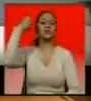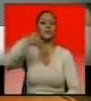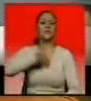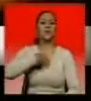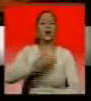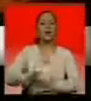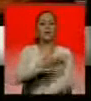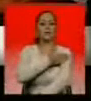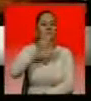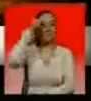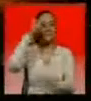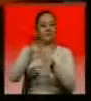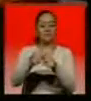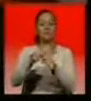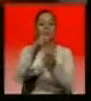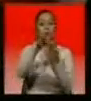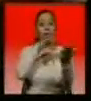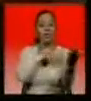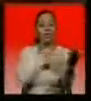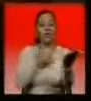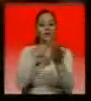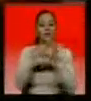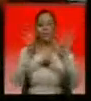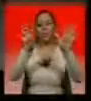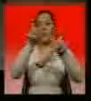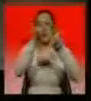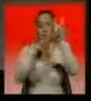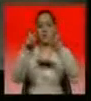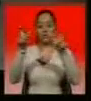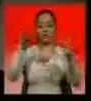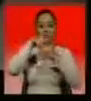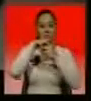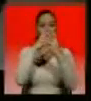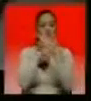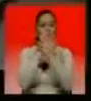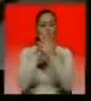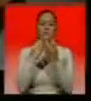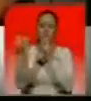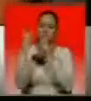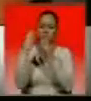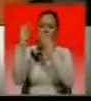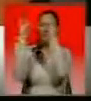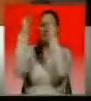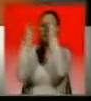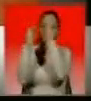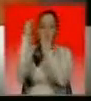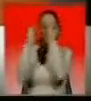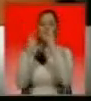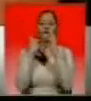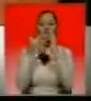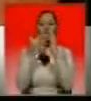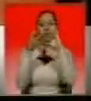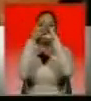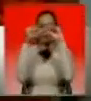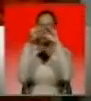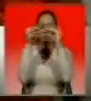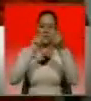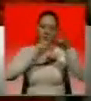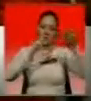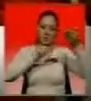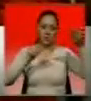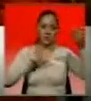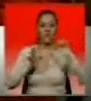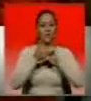dice. El proyecto se lo realizó con 9 personas recluidas, quienes recibieron un taller básico de redacción y escritura. Cada